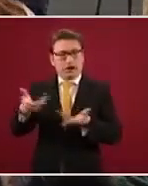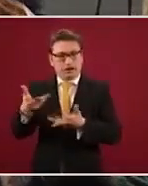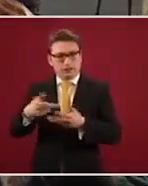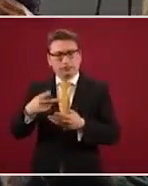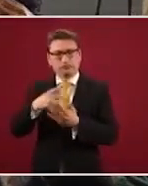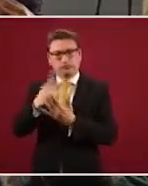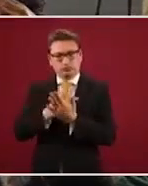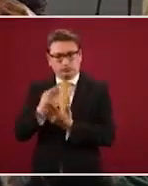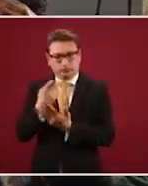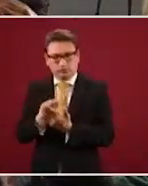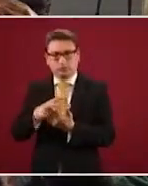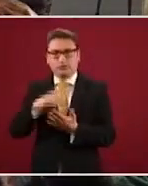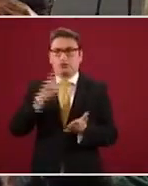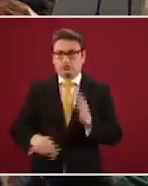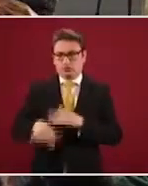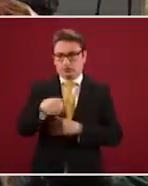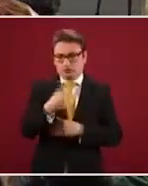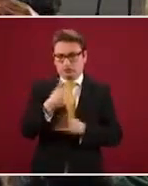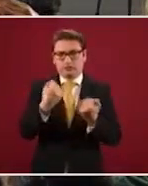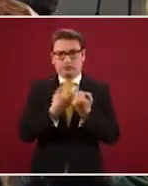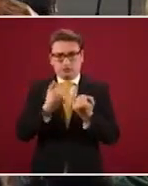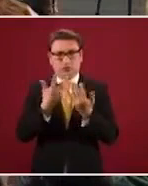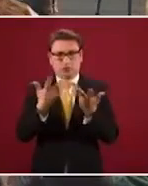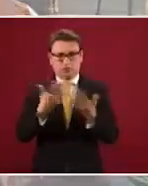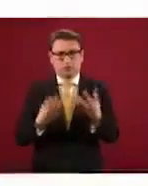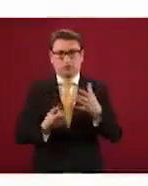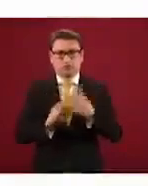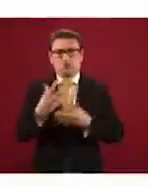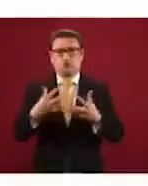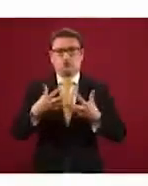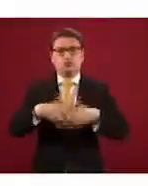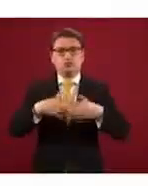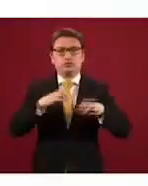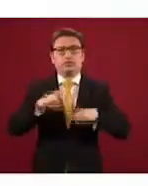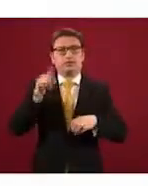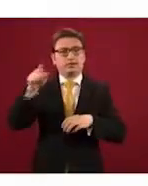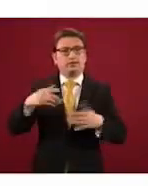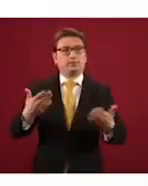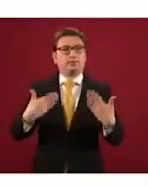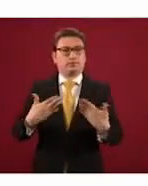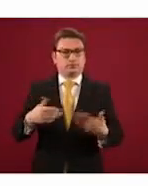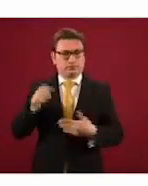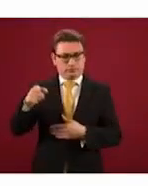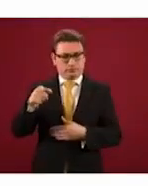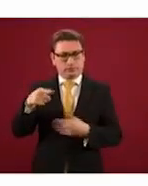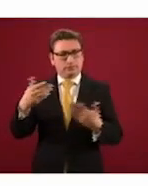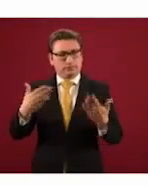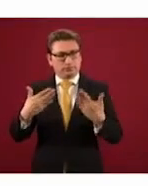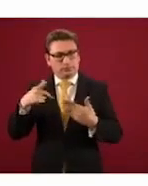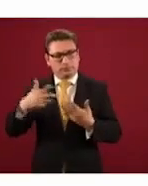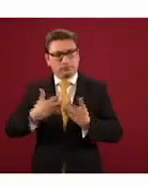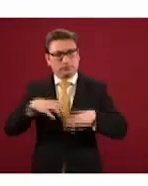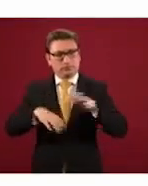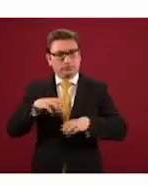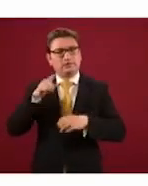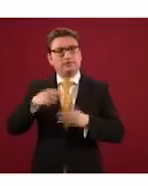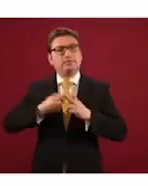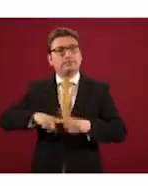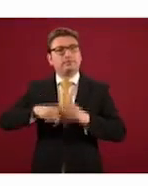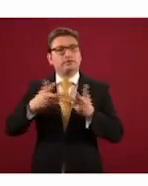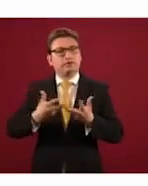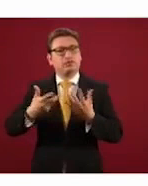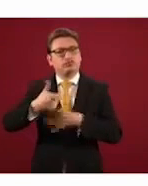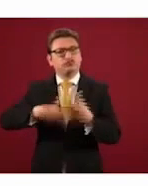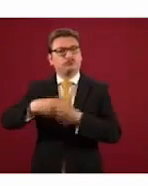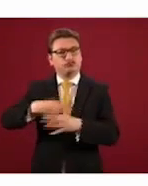Segundo caso es la generación en 2011 de una empresa en Panamá. Y esta empresa en Panamá empieza a